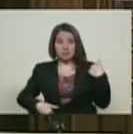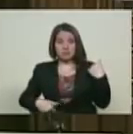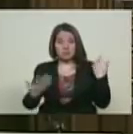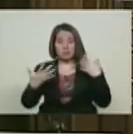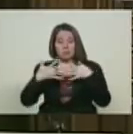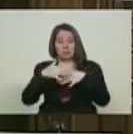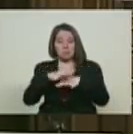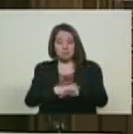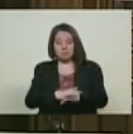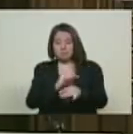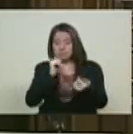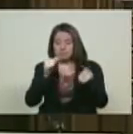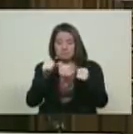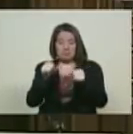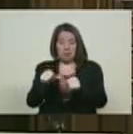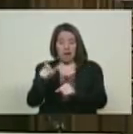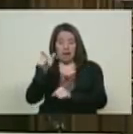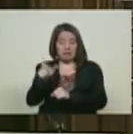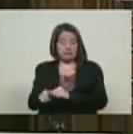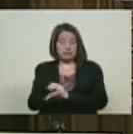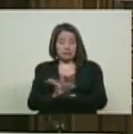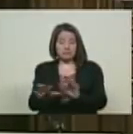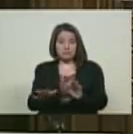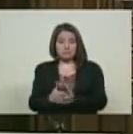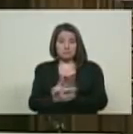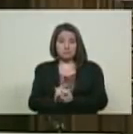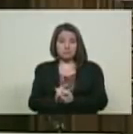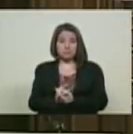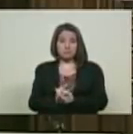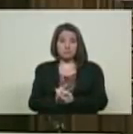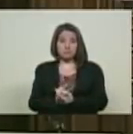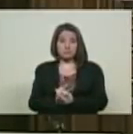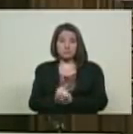involucrados y embarrados en esta operación.